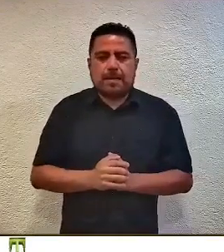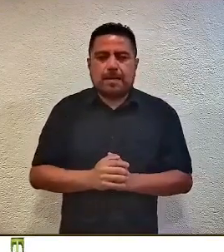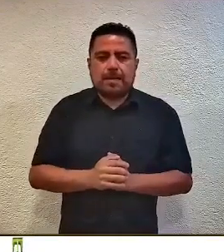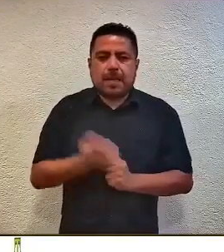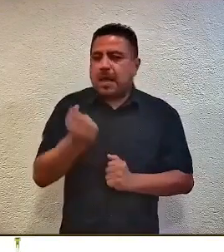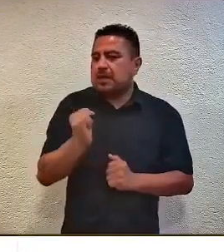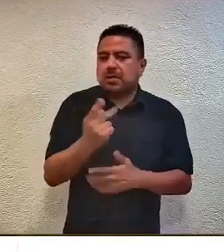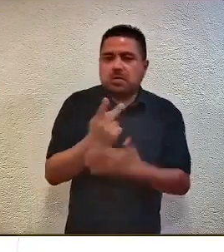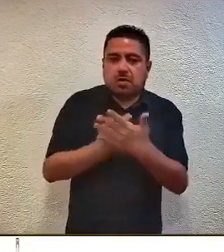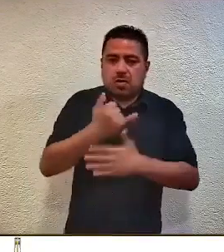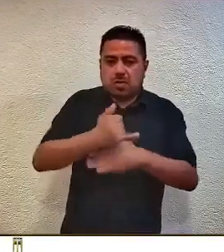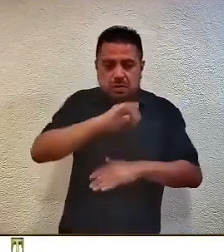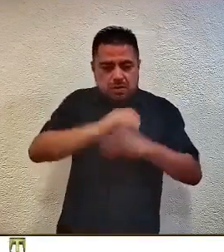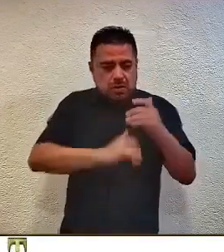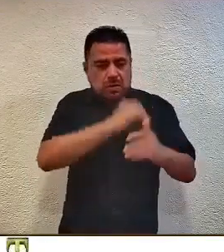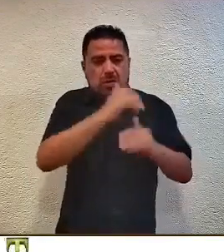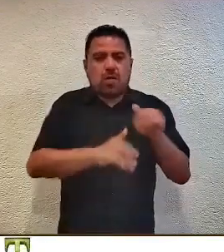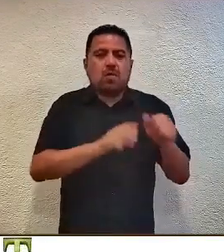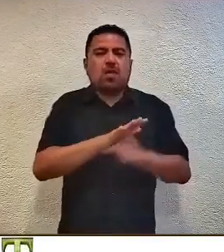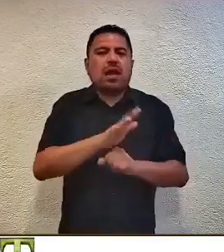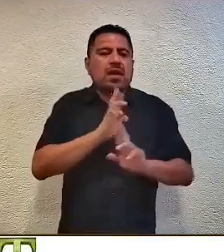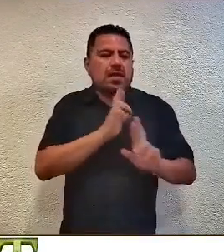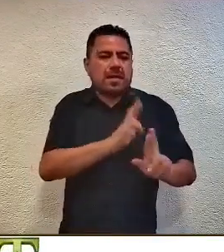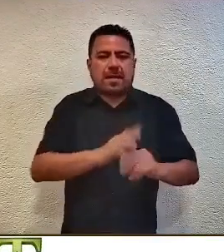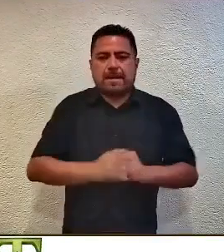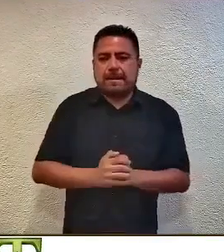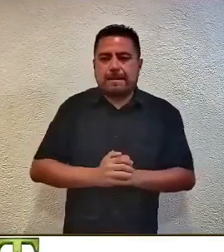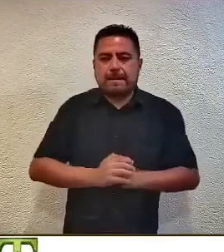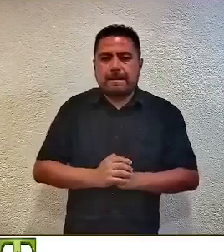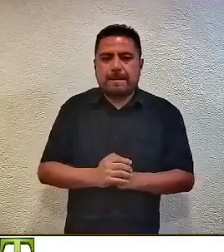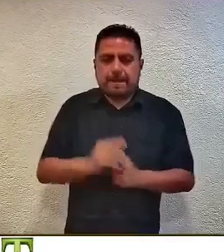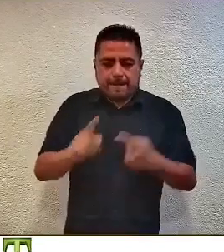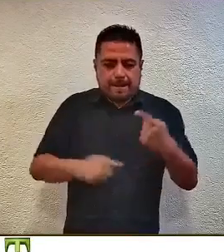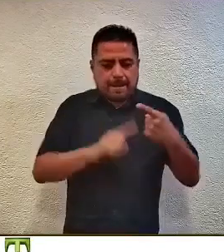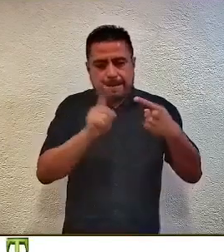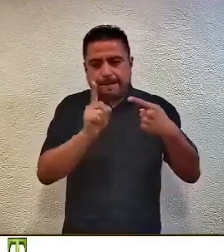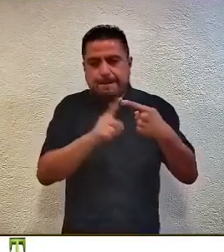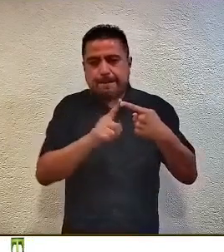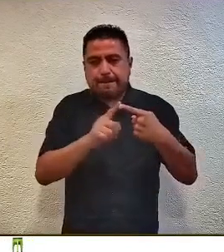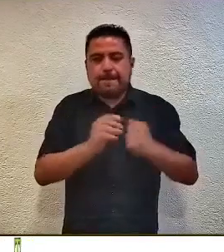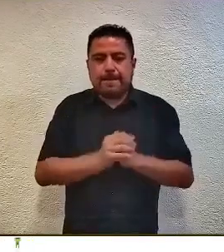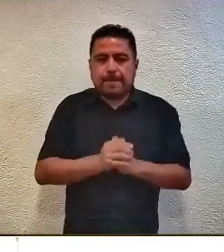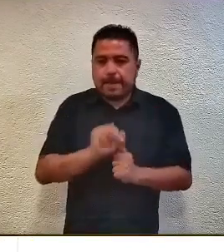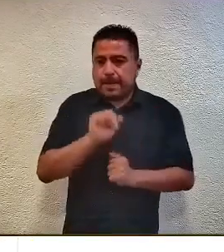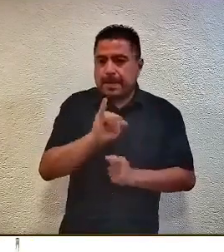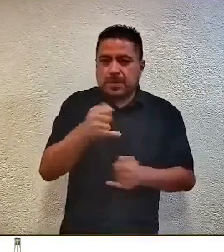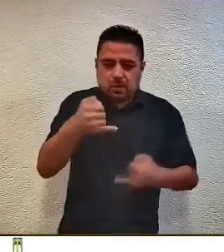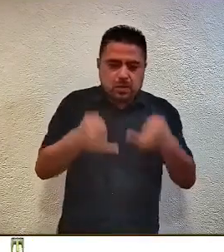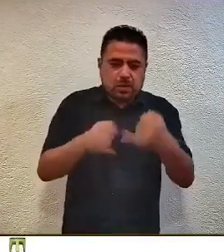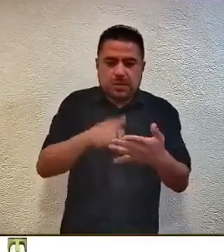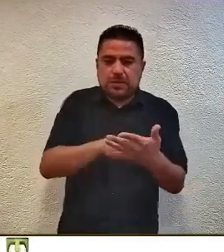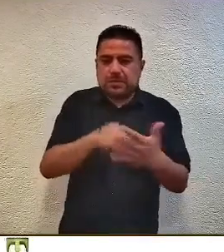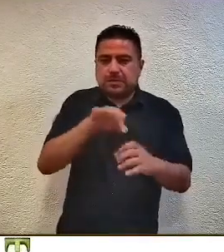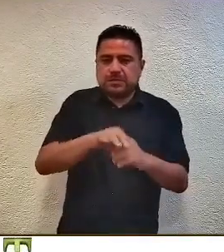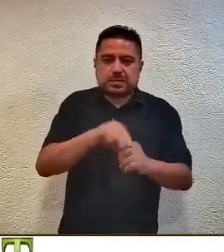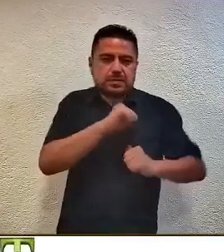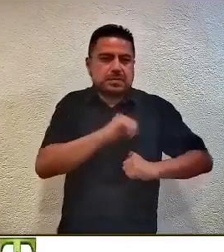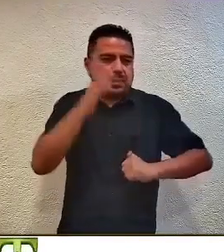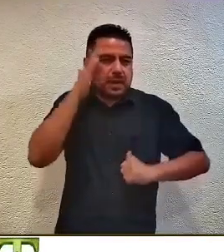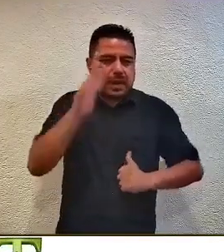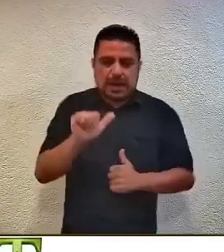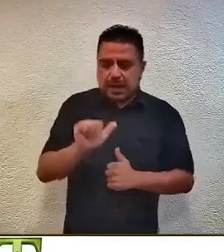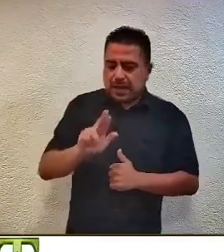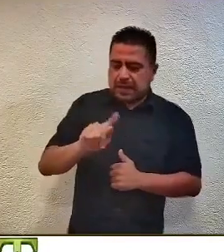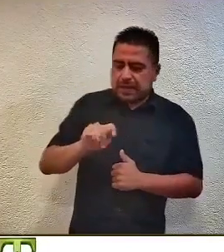Así, el proyecto concluye con los siguientes puntos resolutivos. Primero, es fundado el juicio electoral ciudadano promovido por Artemio León